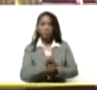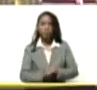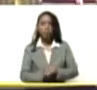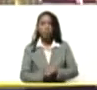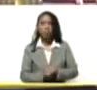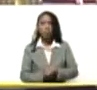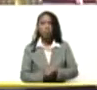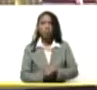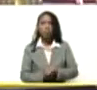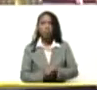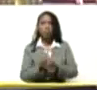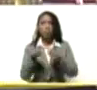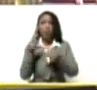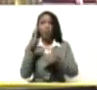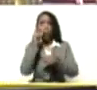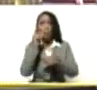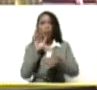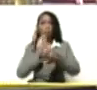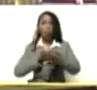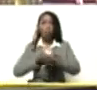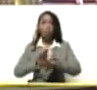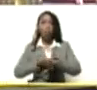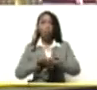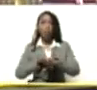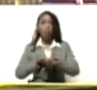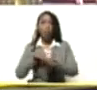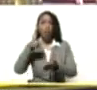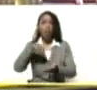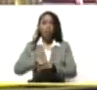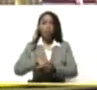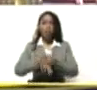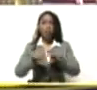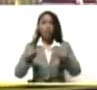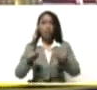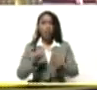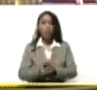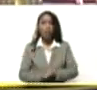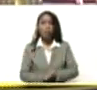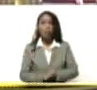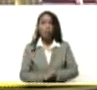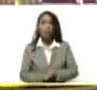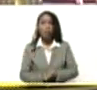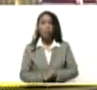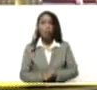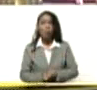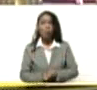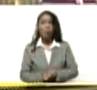Alberto Arangibel se está reportando. Rodilla en tierra, Alberto Arangibel.